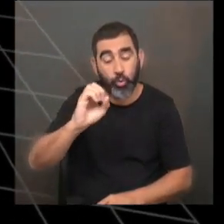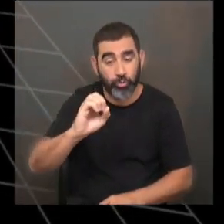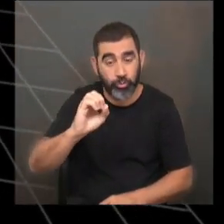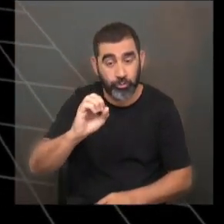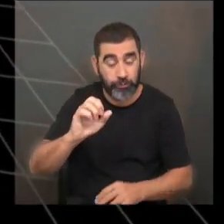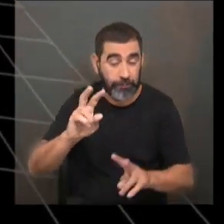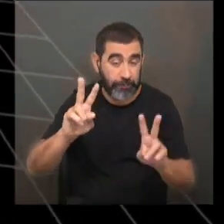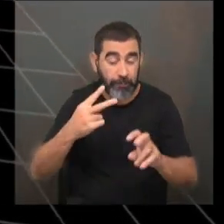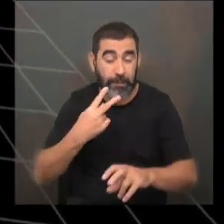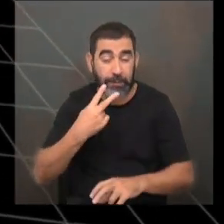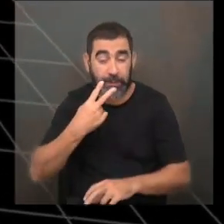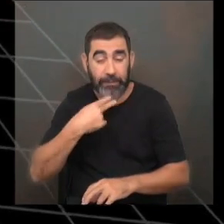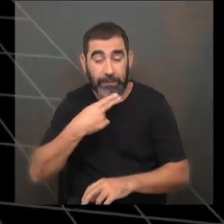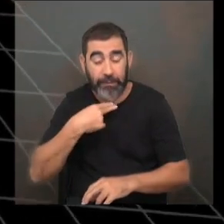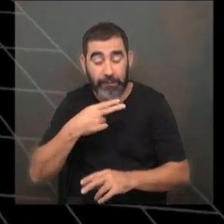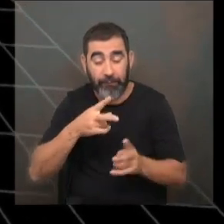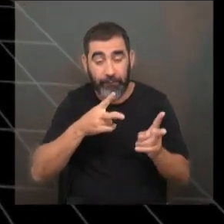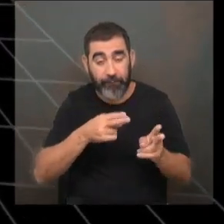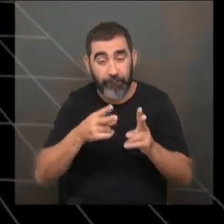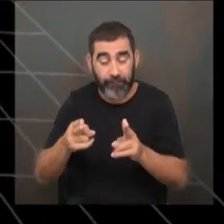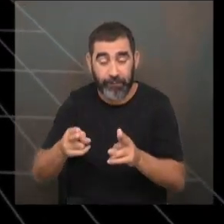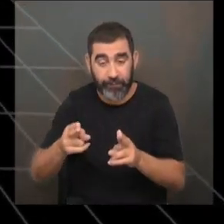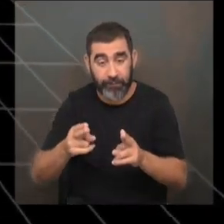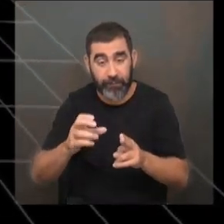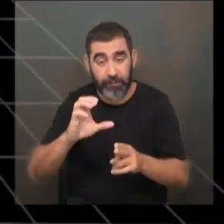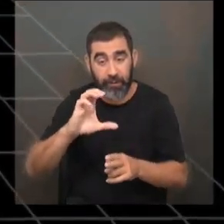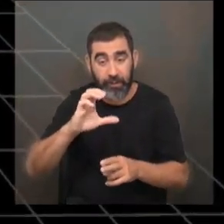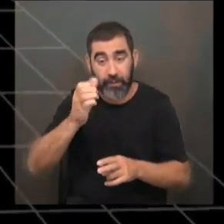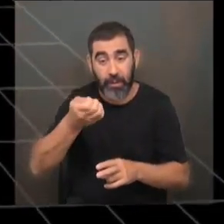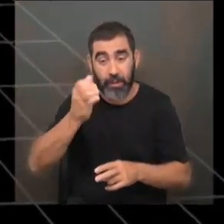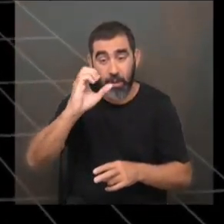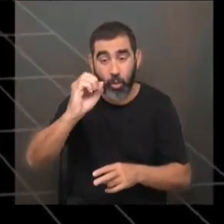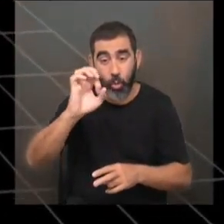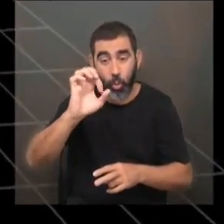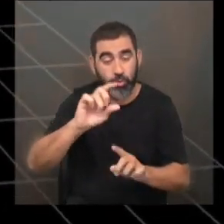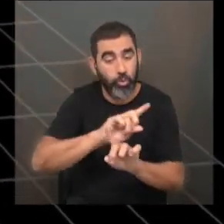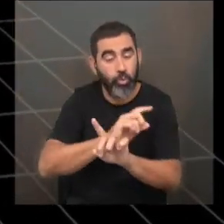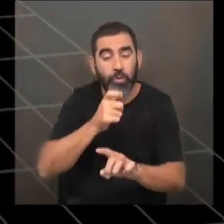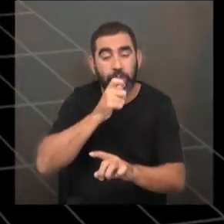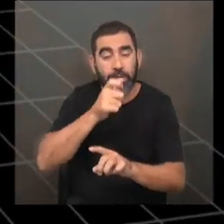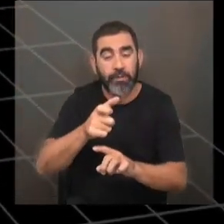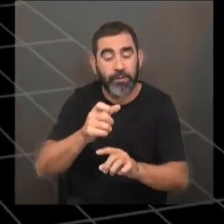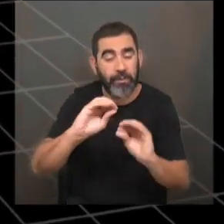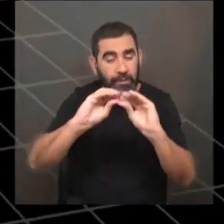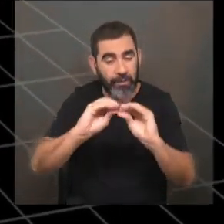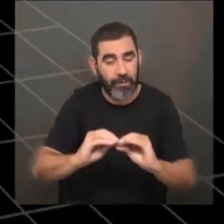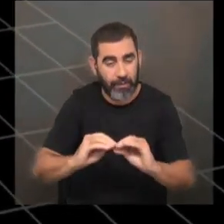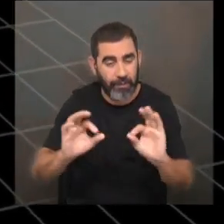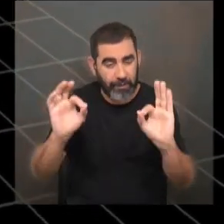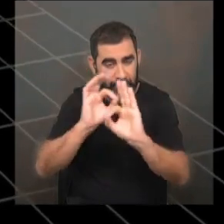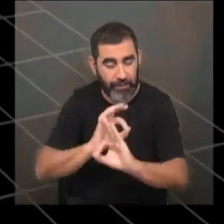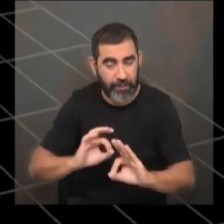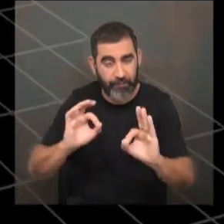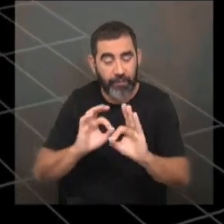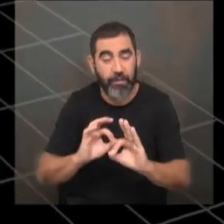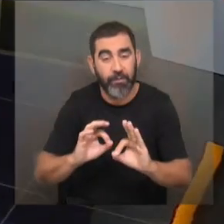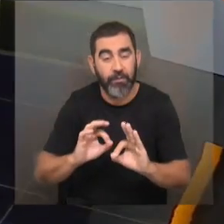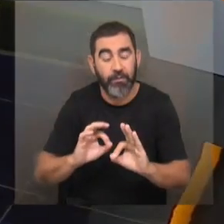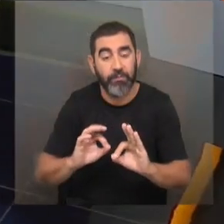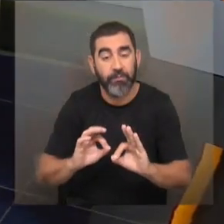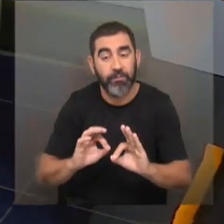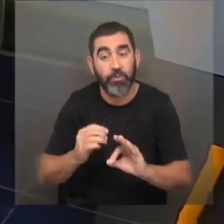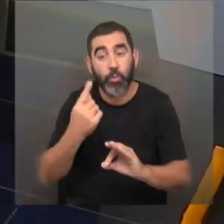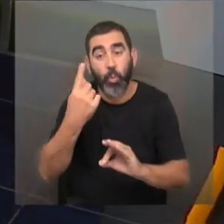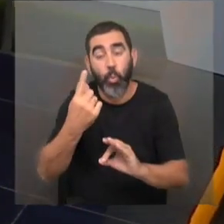de Netflix, El movimiento caótico. el movimiento habla, sí. caótico no hace referencia, en la matemática, en la ciencia actual, no hace referencia a